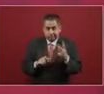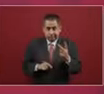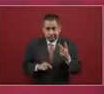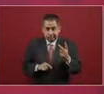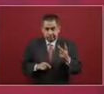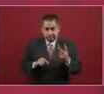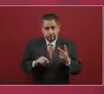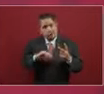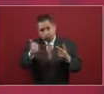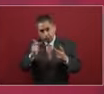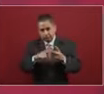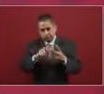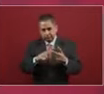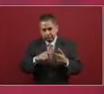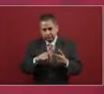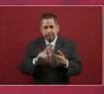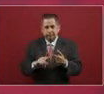presidente